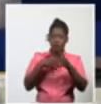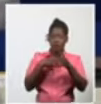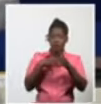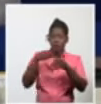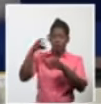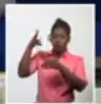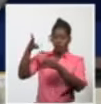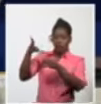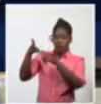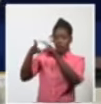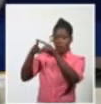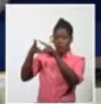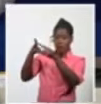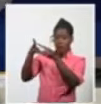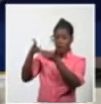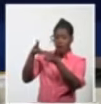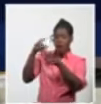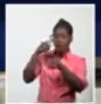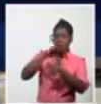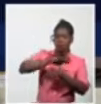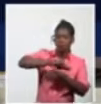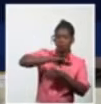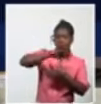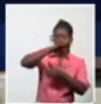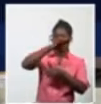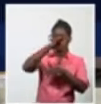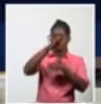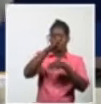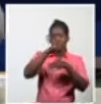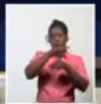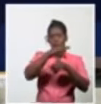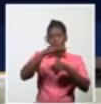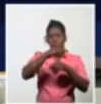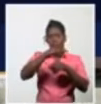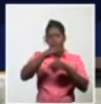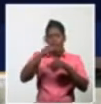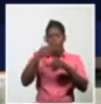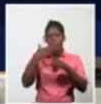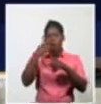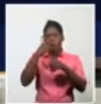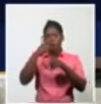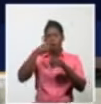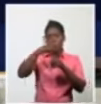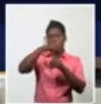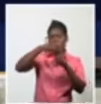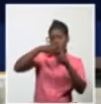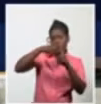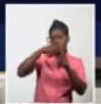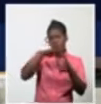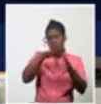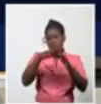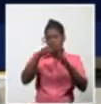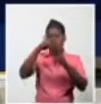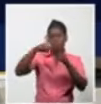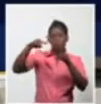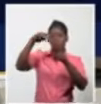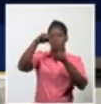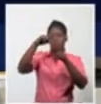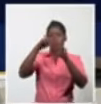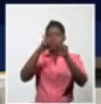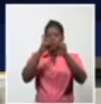curva de mejor pronóstico, la de mediano y la peor. Eso es lo que le llaman los picos